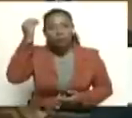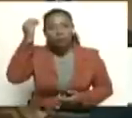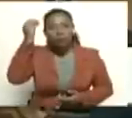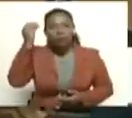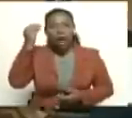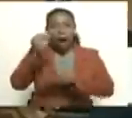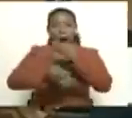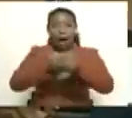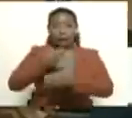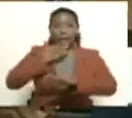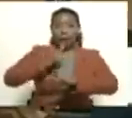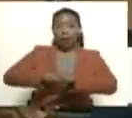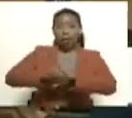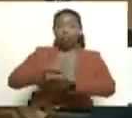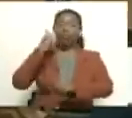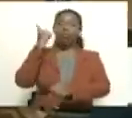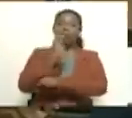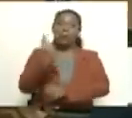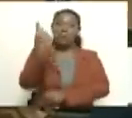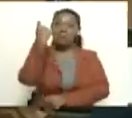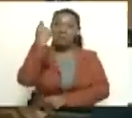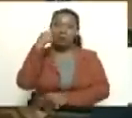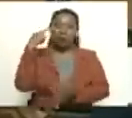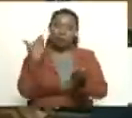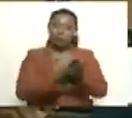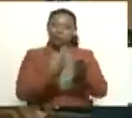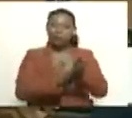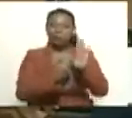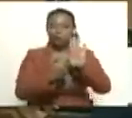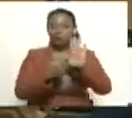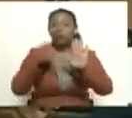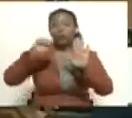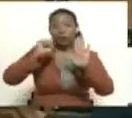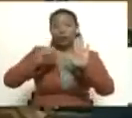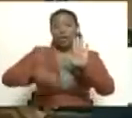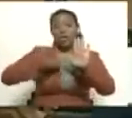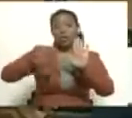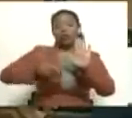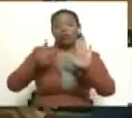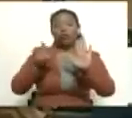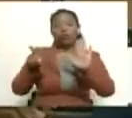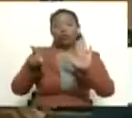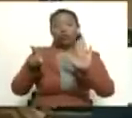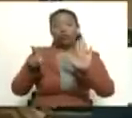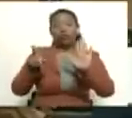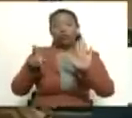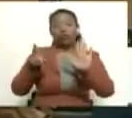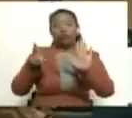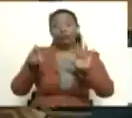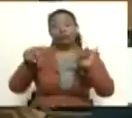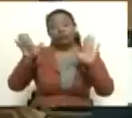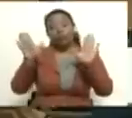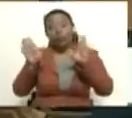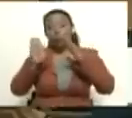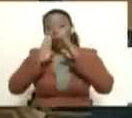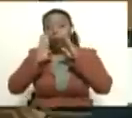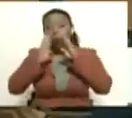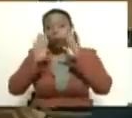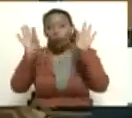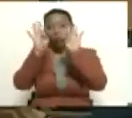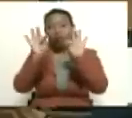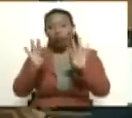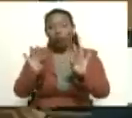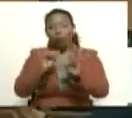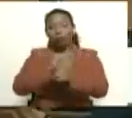delito, debe probarlo, debe probar que ese delito se cometió, a menos que confiese de manera